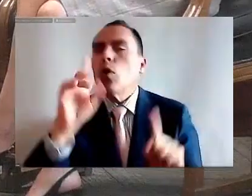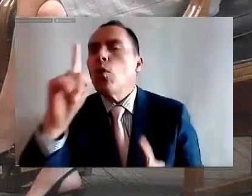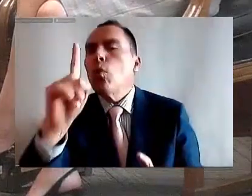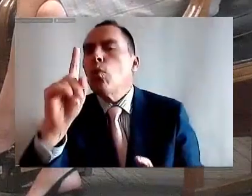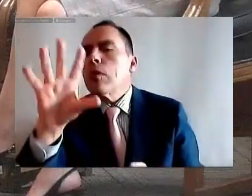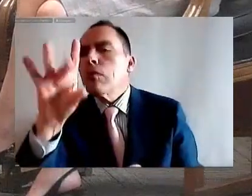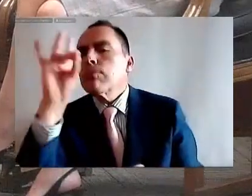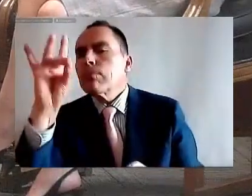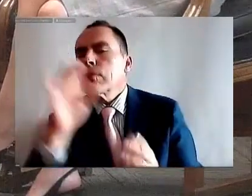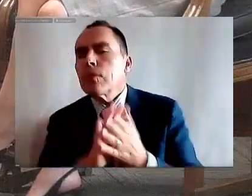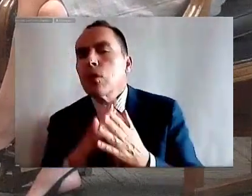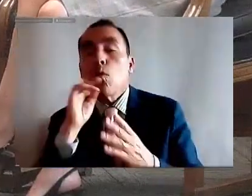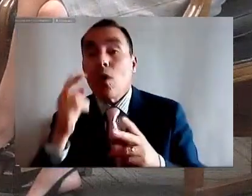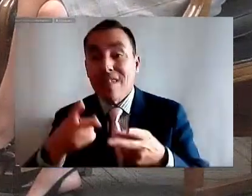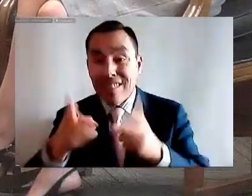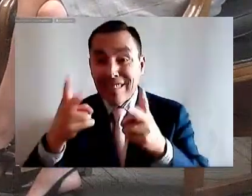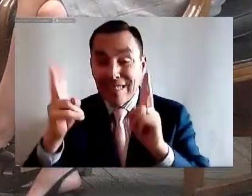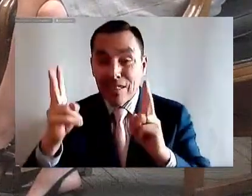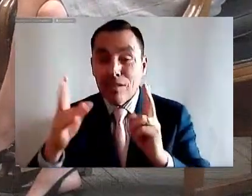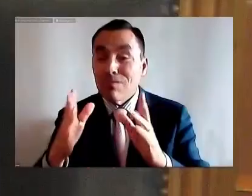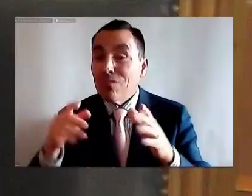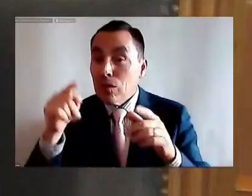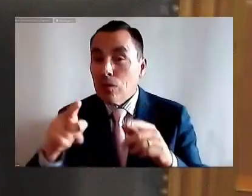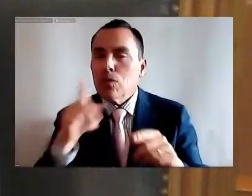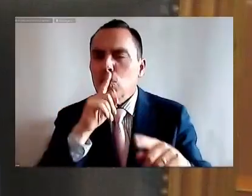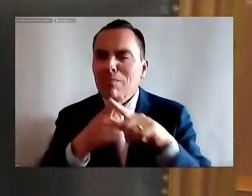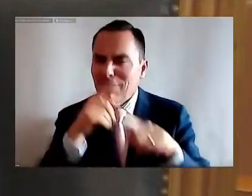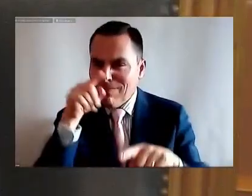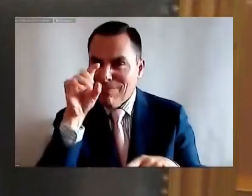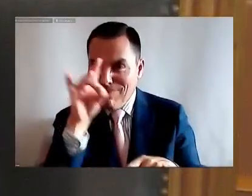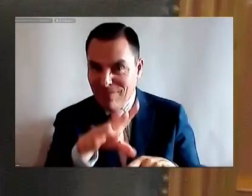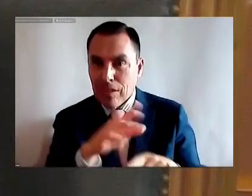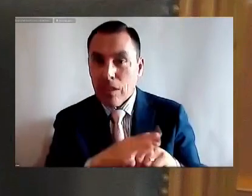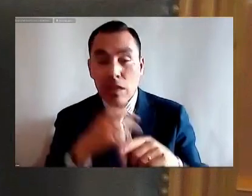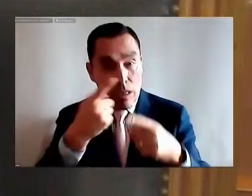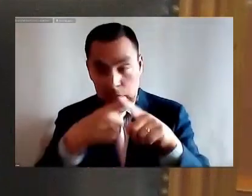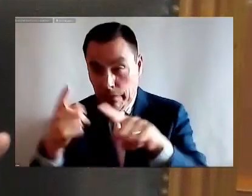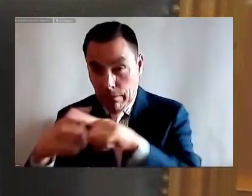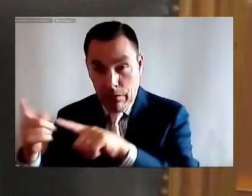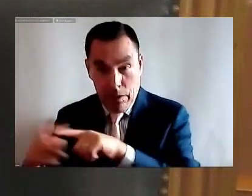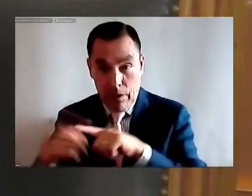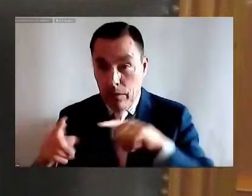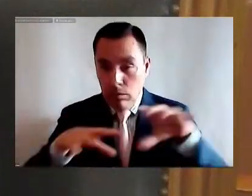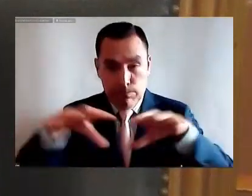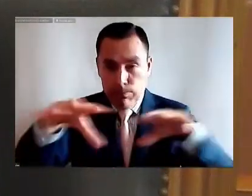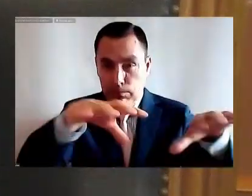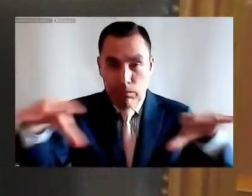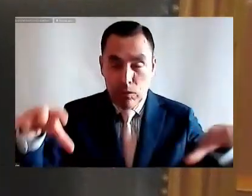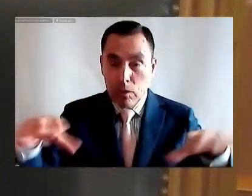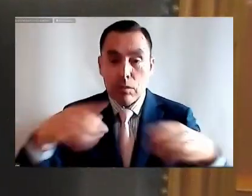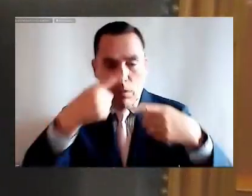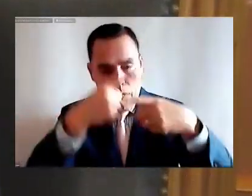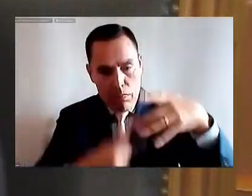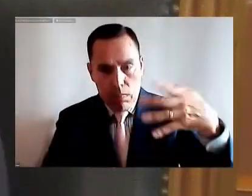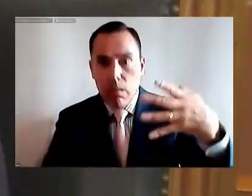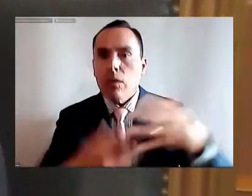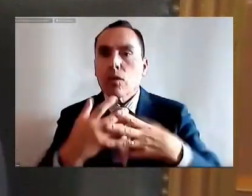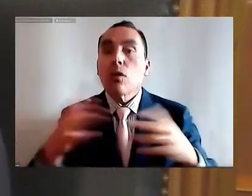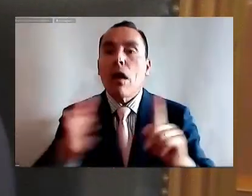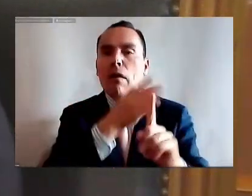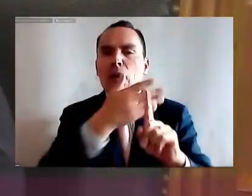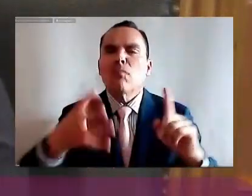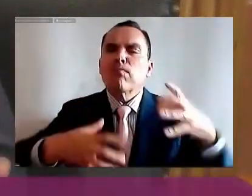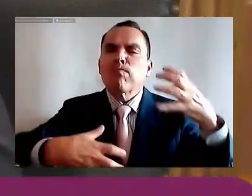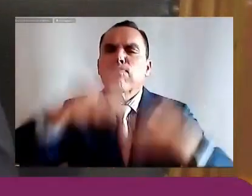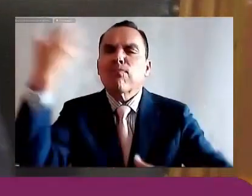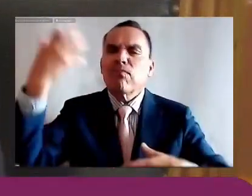derecho sucesorio. Hay distintos casos en que hemos visto cómo el tema de la violencia va apareciendo de manera